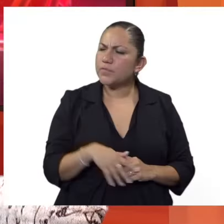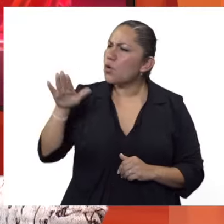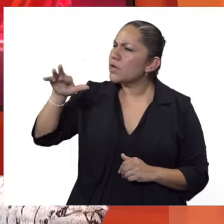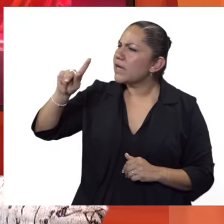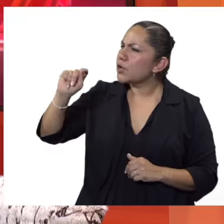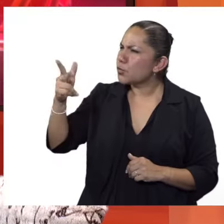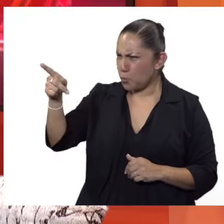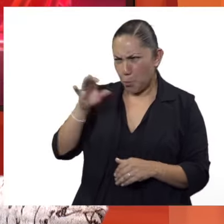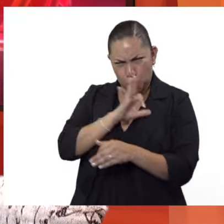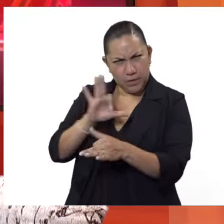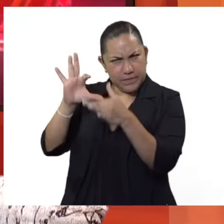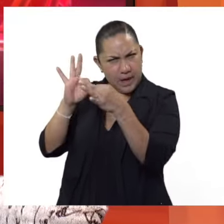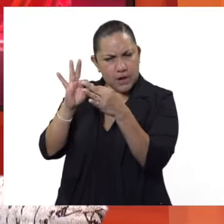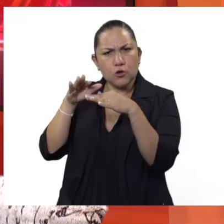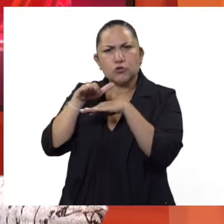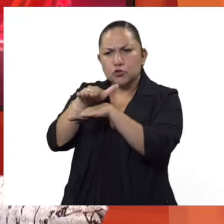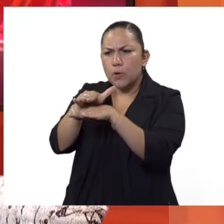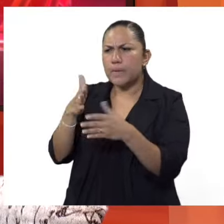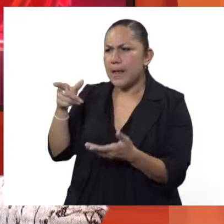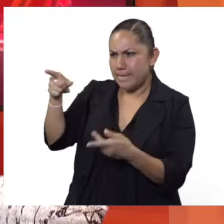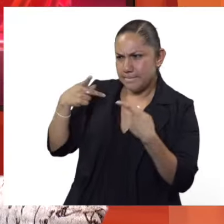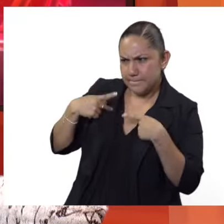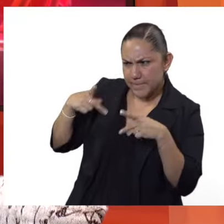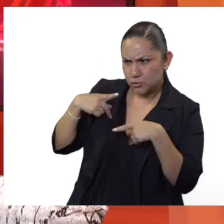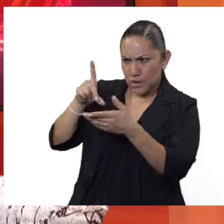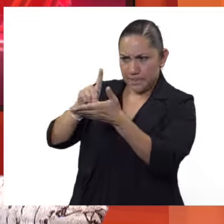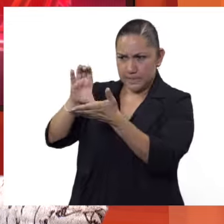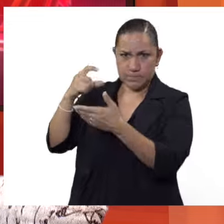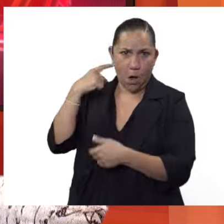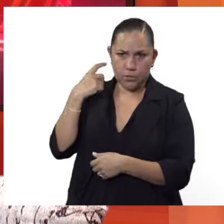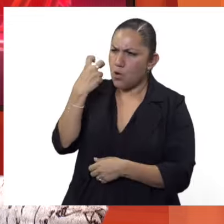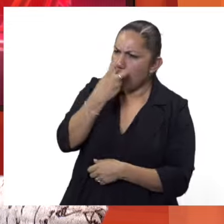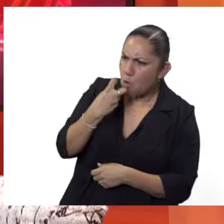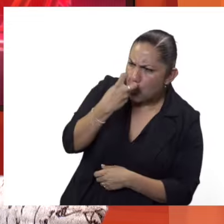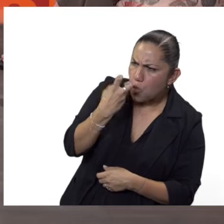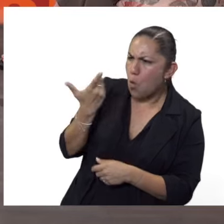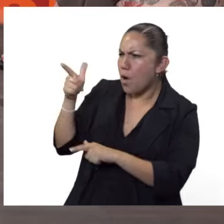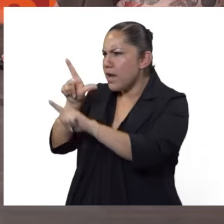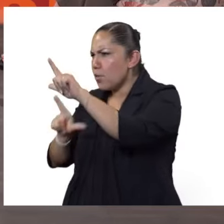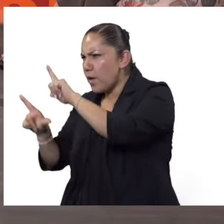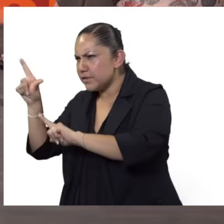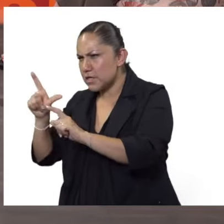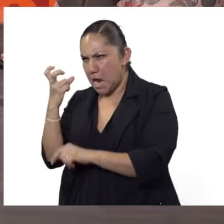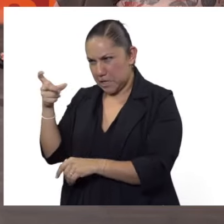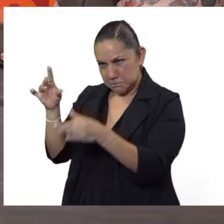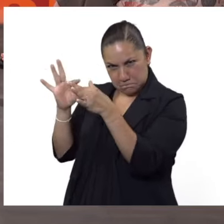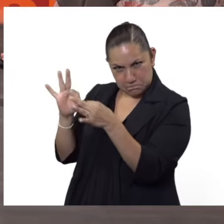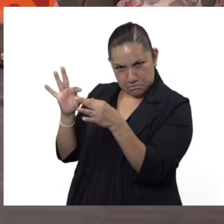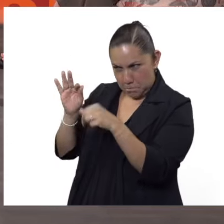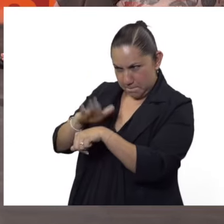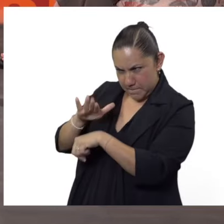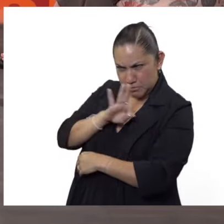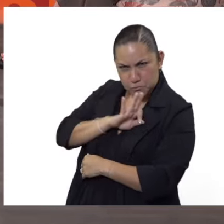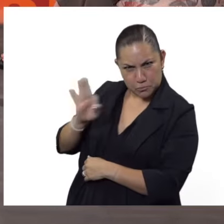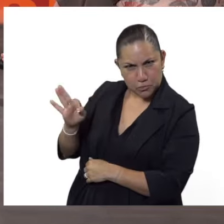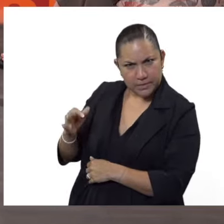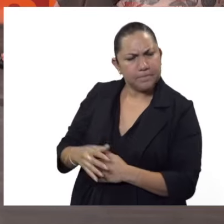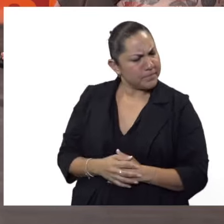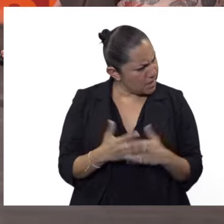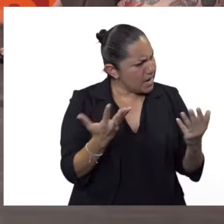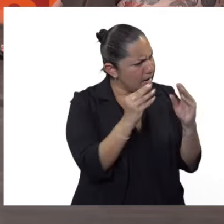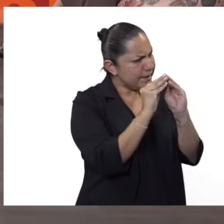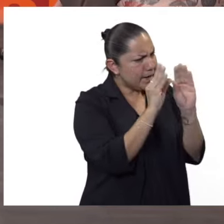Rut nos puedes hablar sobre la lengua de señas y la oralización en las personas con discapacidad auditiva claro una de las